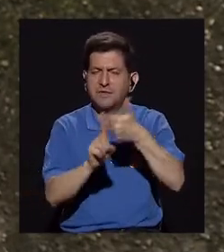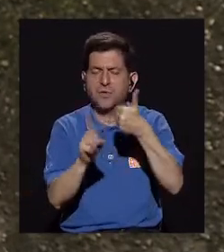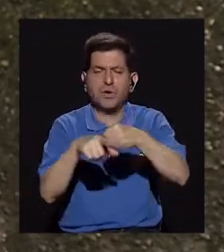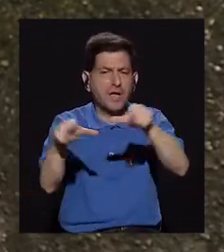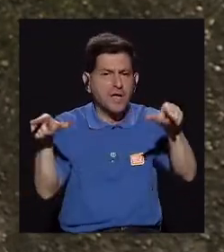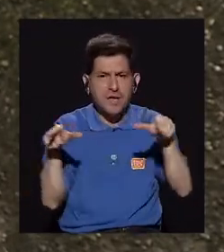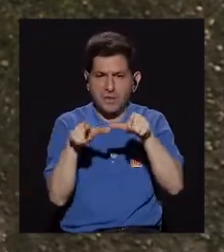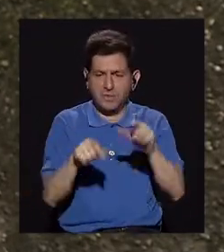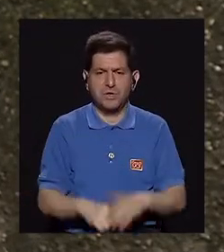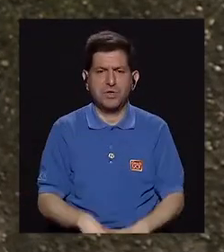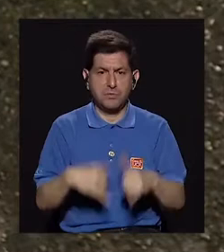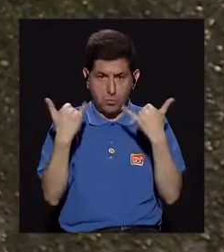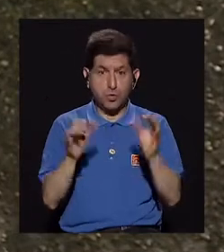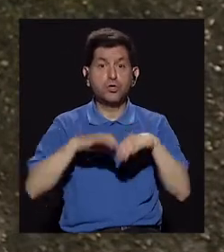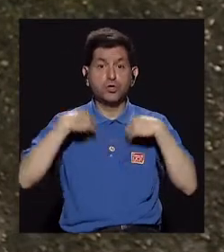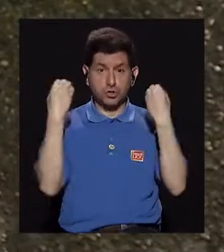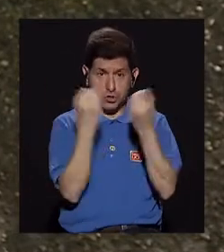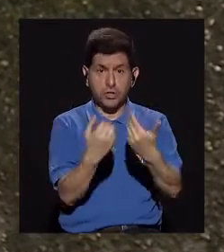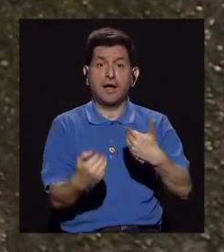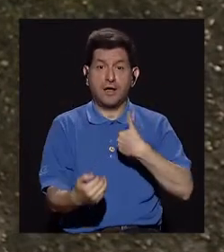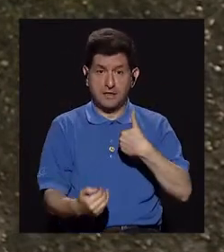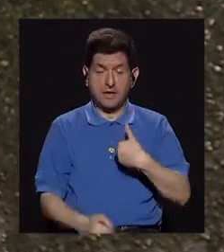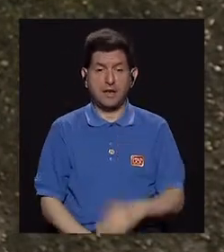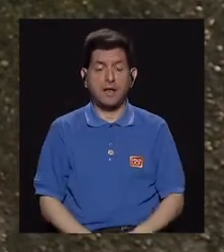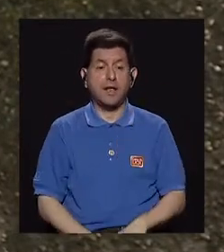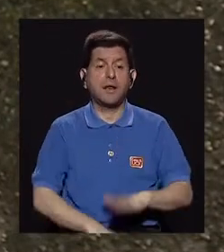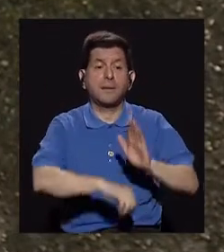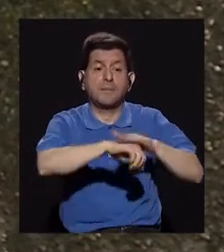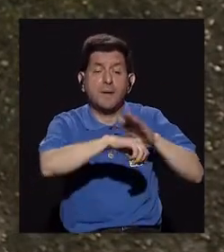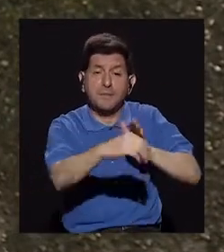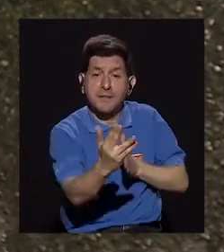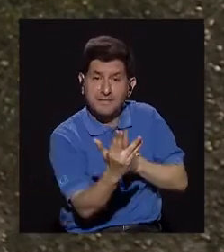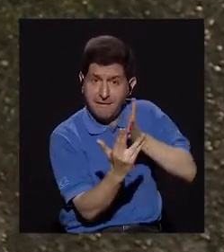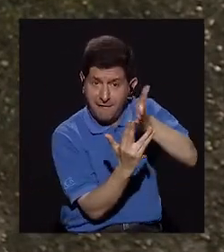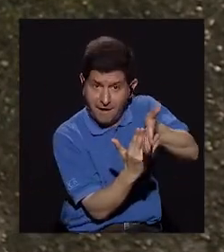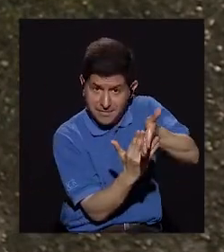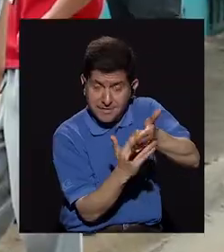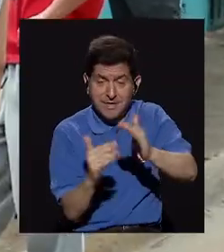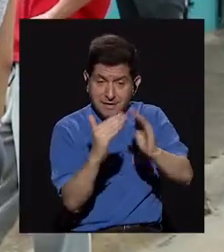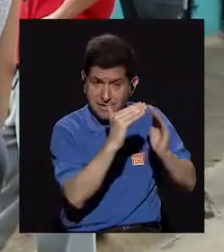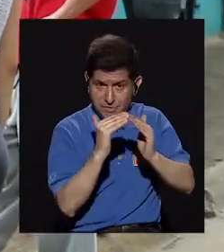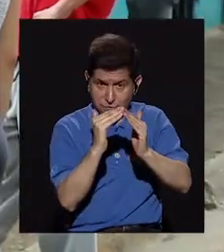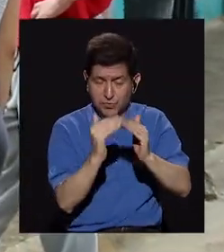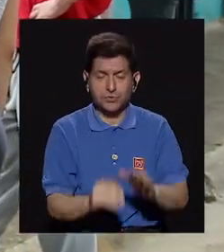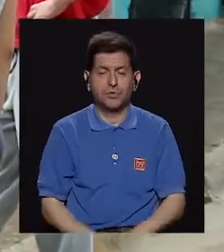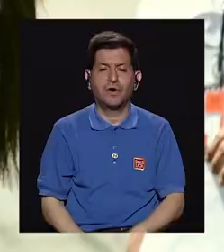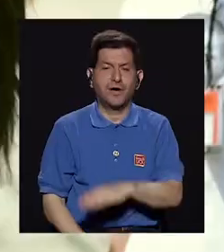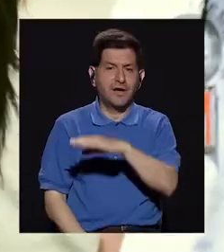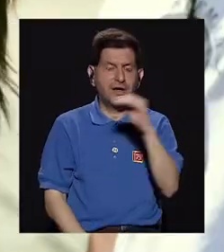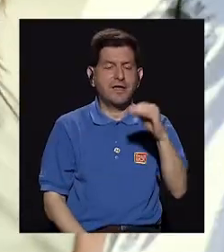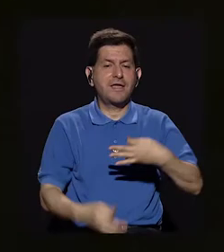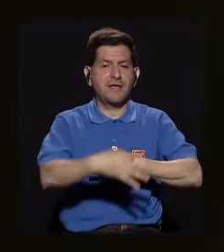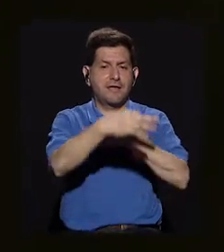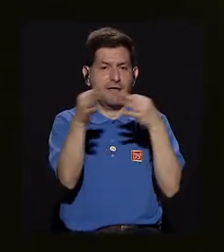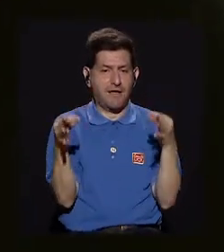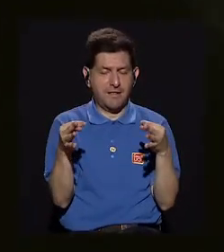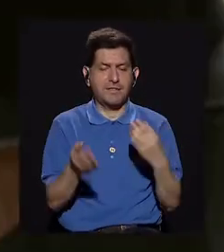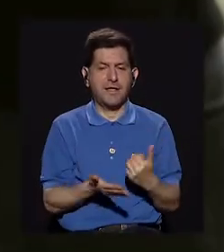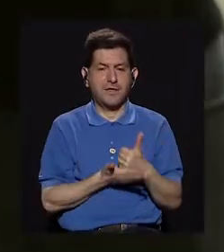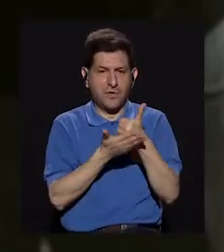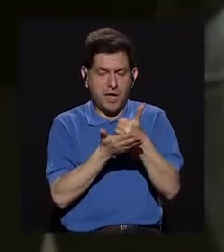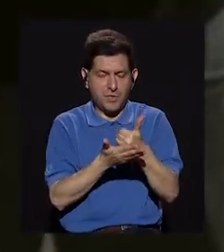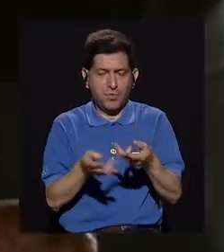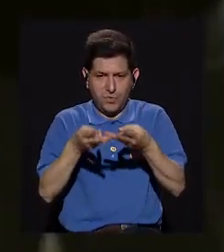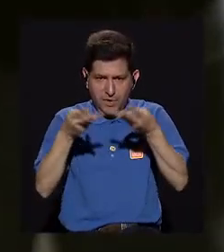esa comunidad, que sea una comunidad organizada, que nos permita tener una entrada a esa comunidad y que el taller sirva